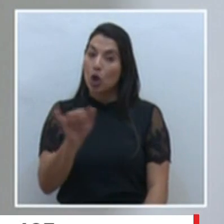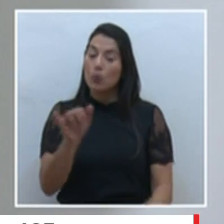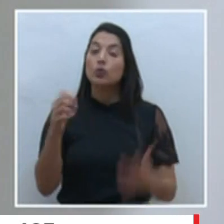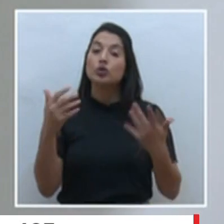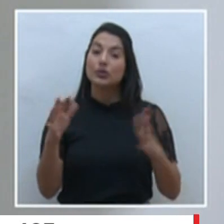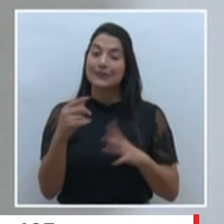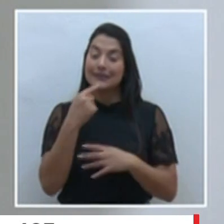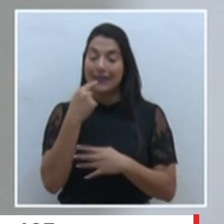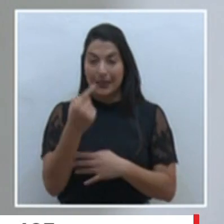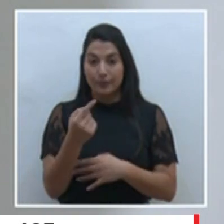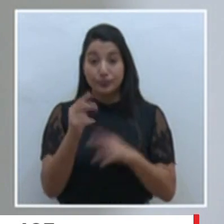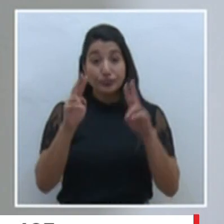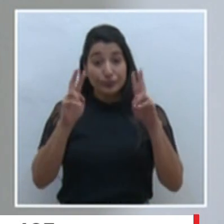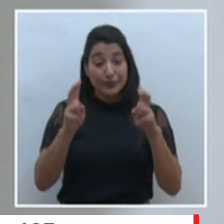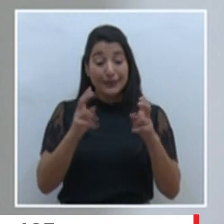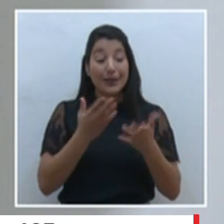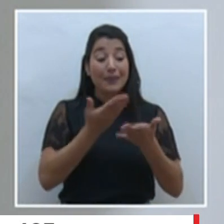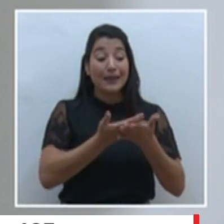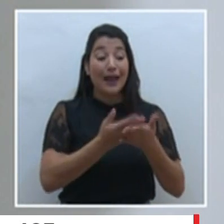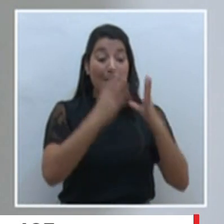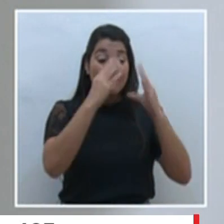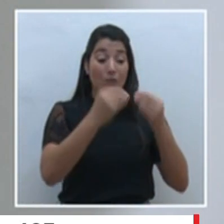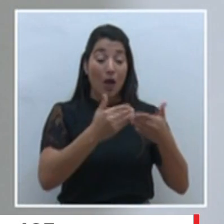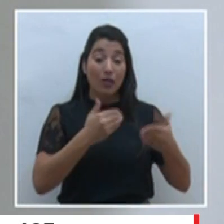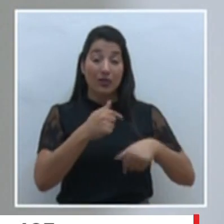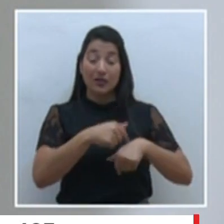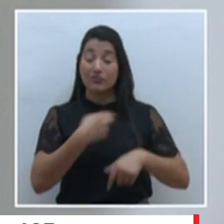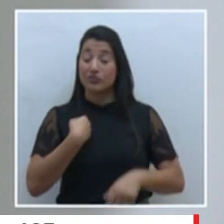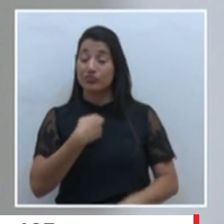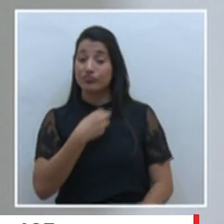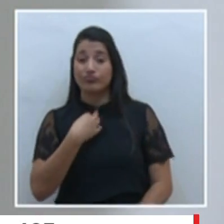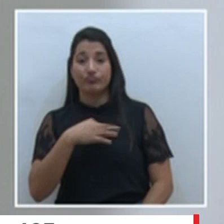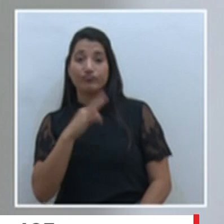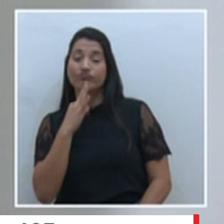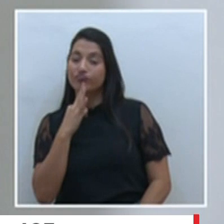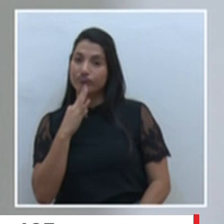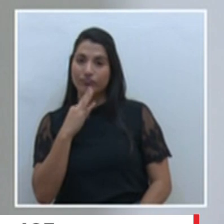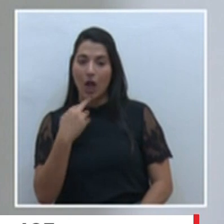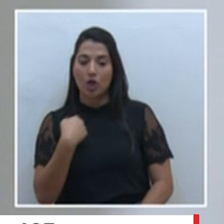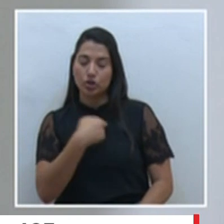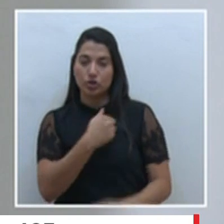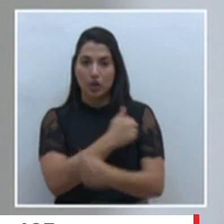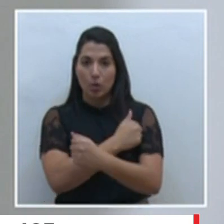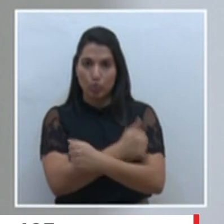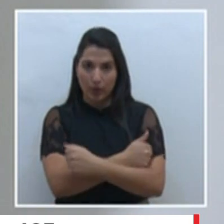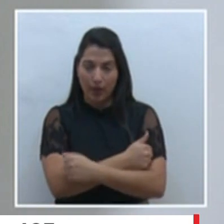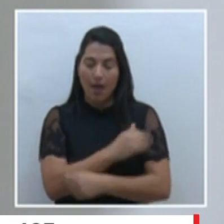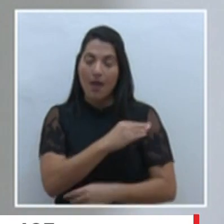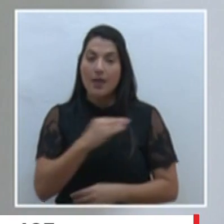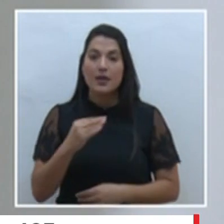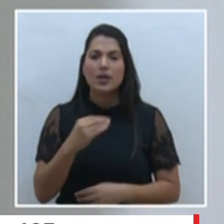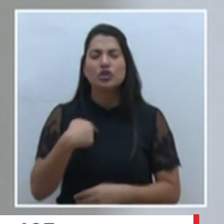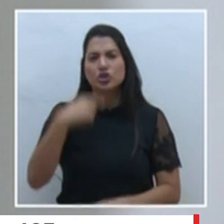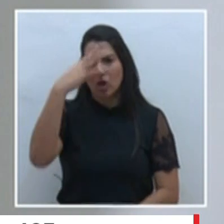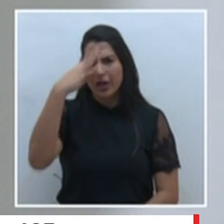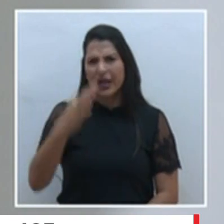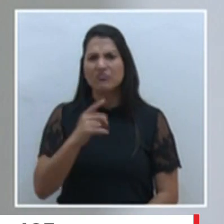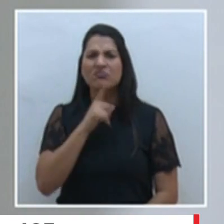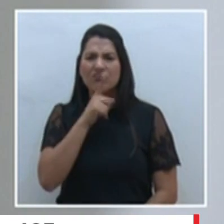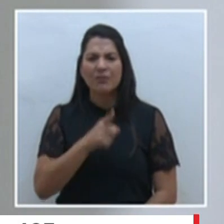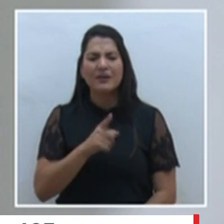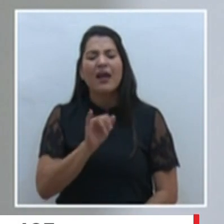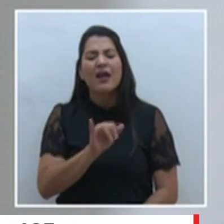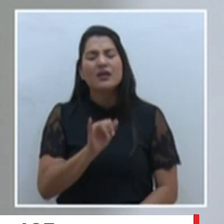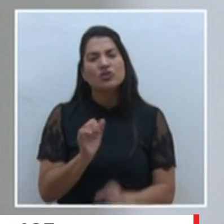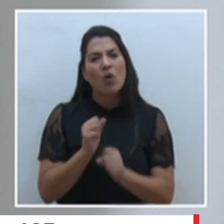el tema de la filtración nos provoca mucha indignación a los jerarcas, y yo creo de verdad que esto provoca